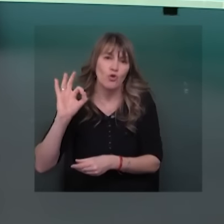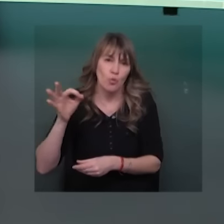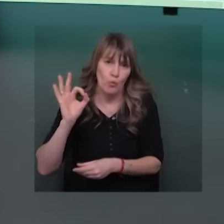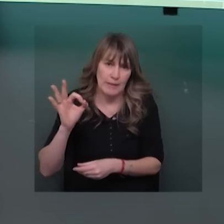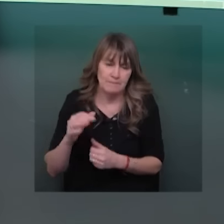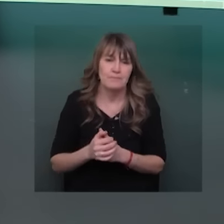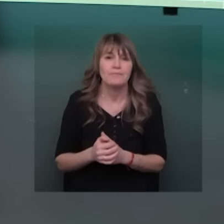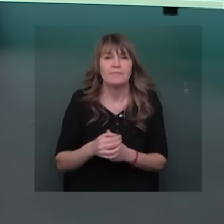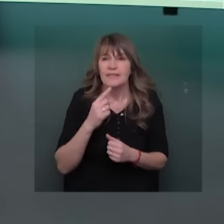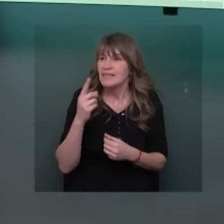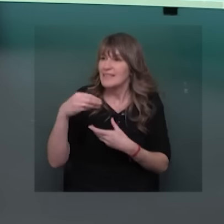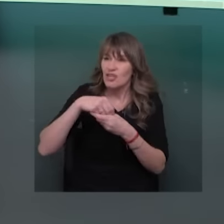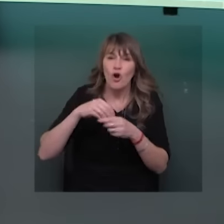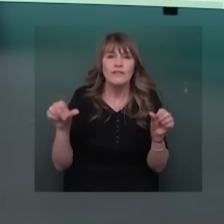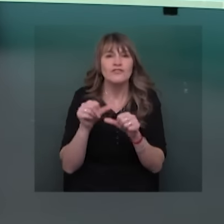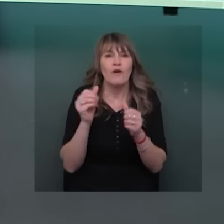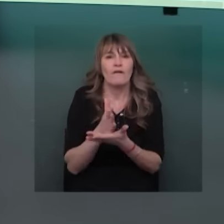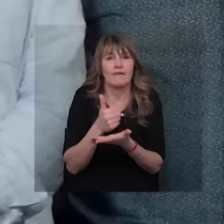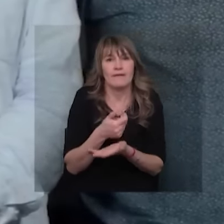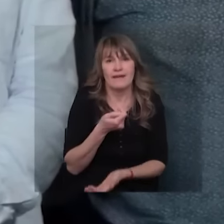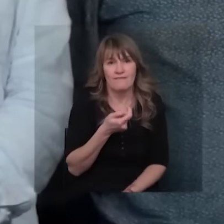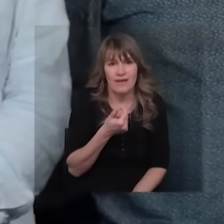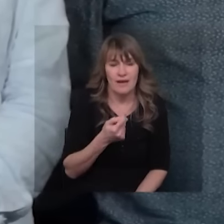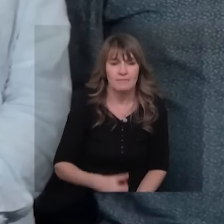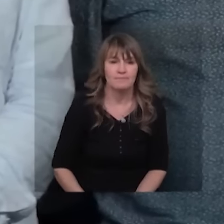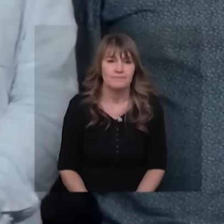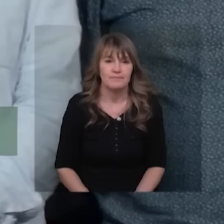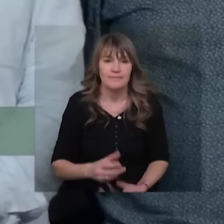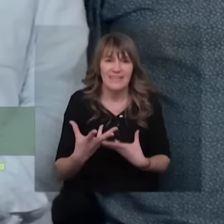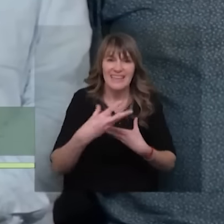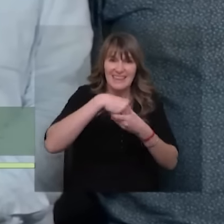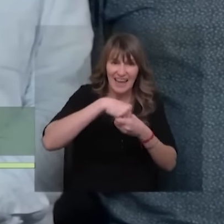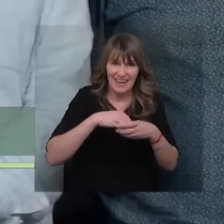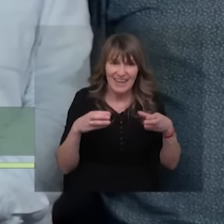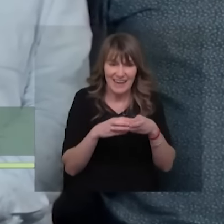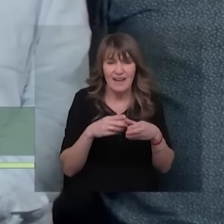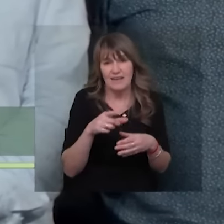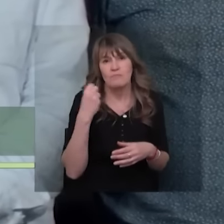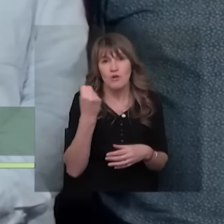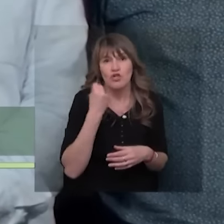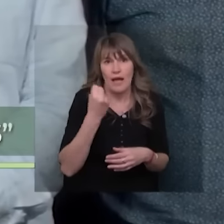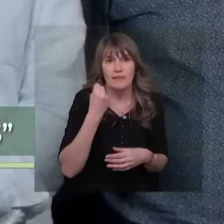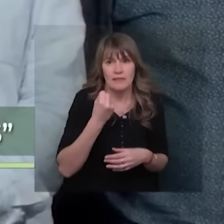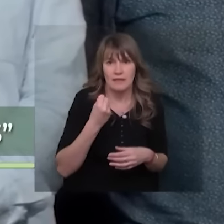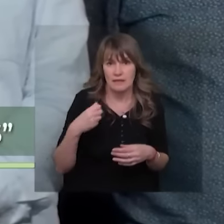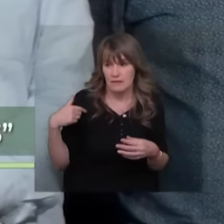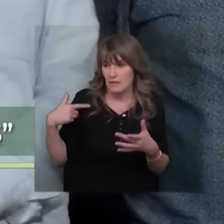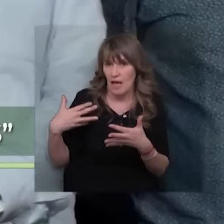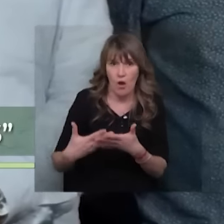precisamente realizado en el departamento de Rivera es las internas más importante de los últimos